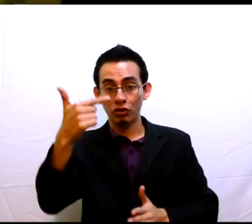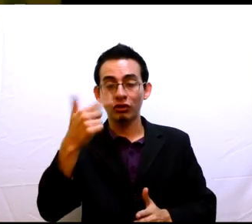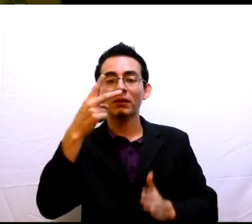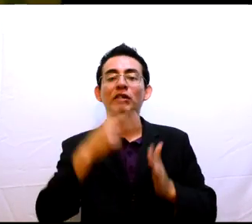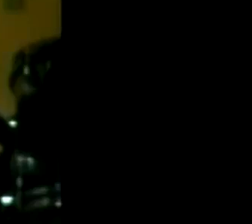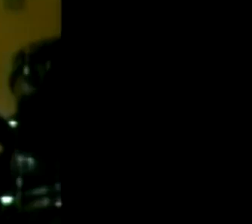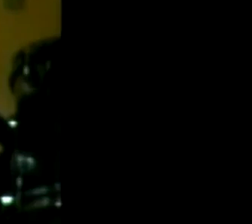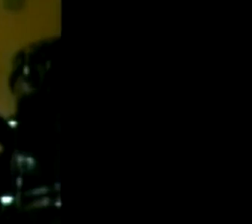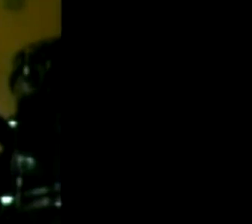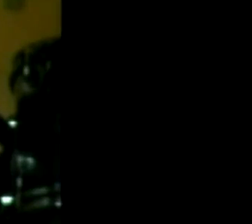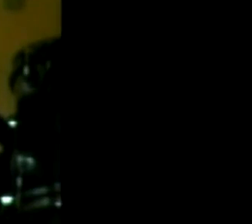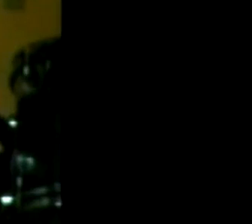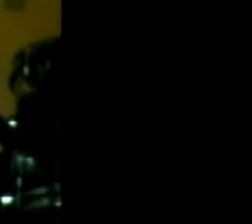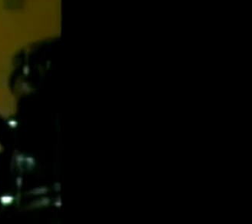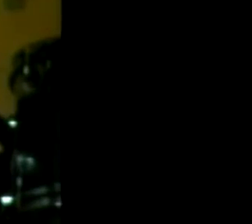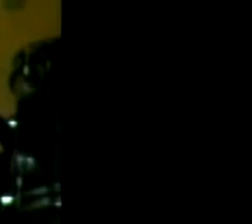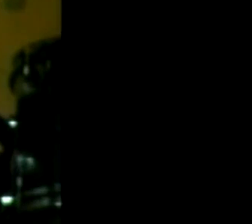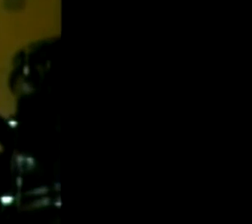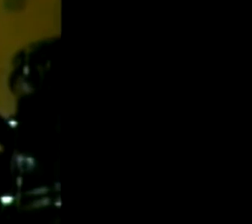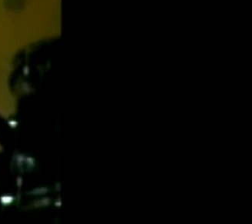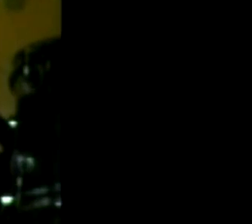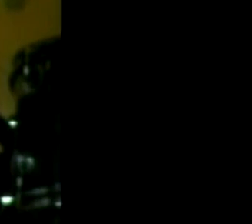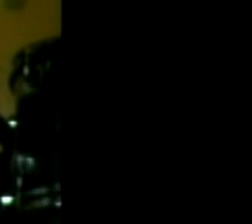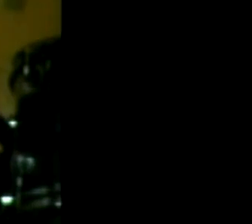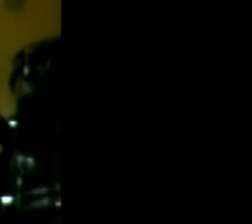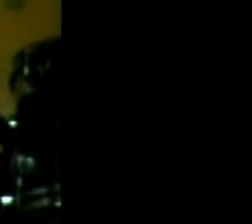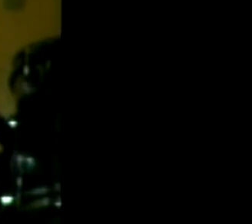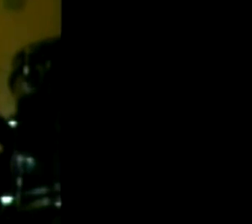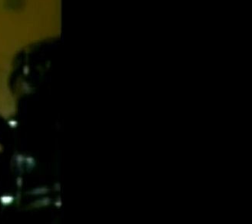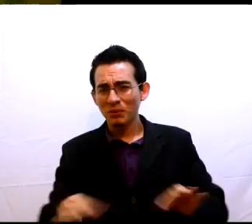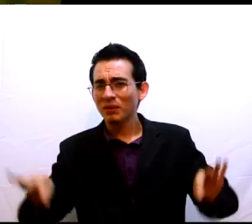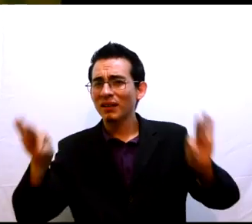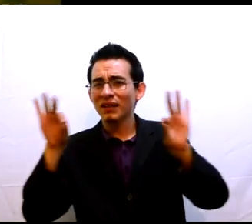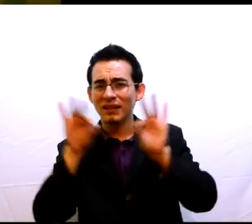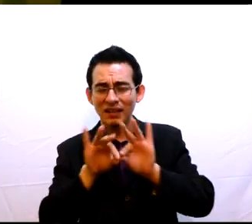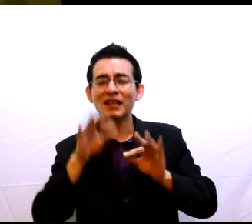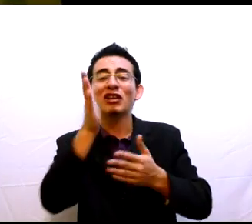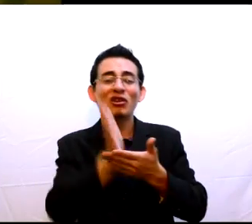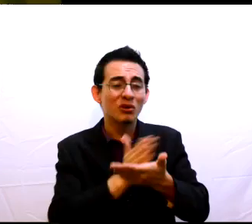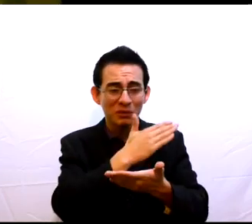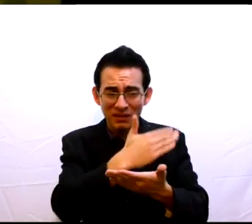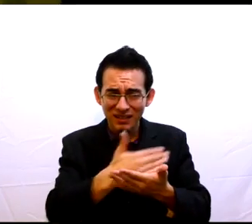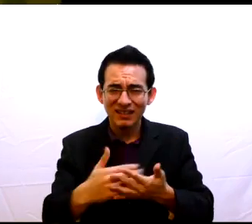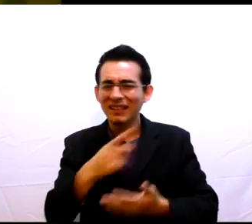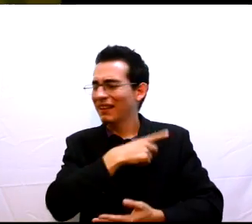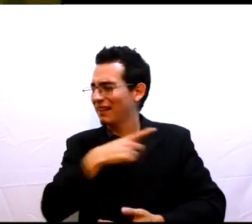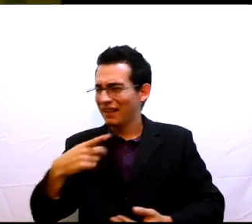dice compartiendo para las necesidades de los santos